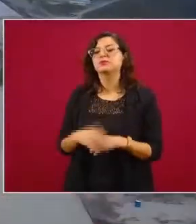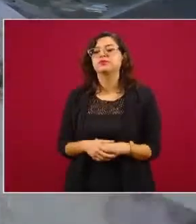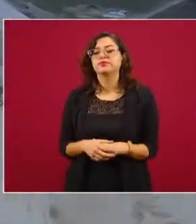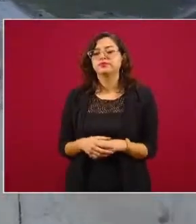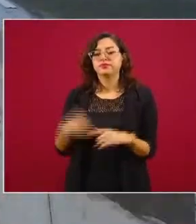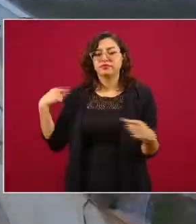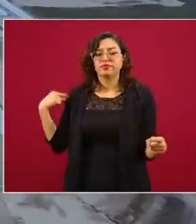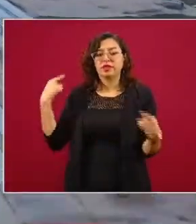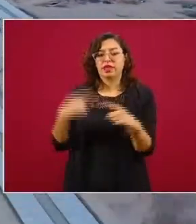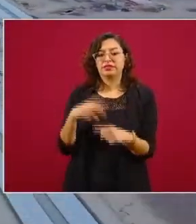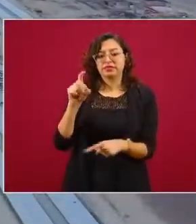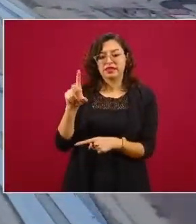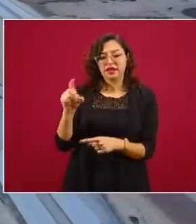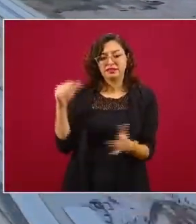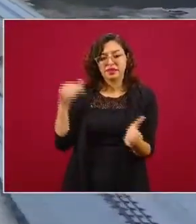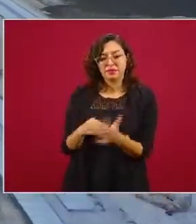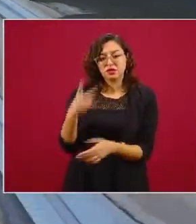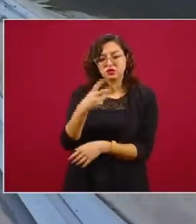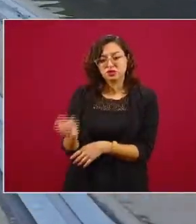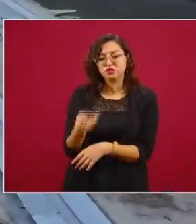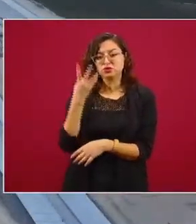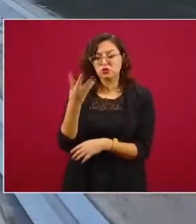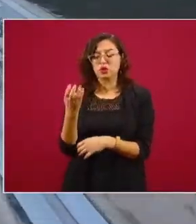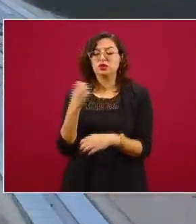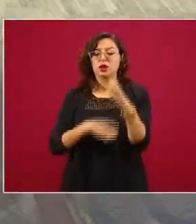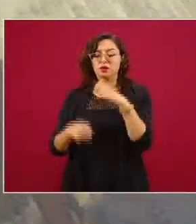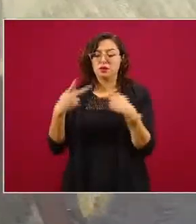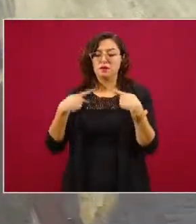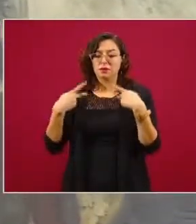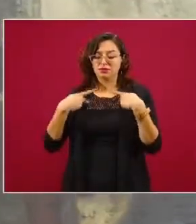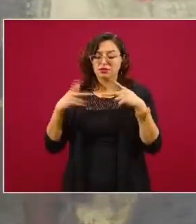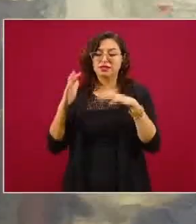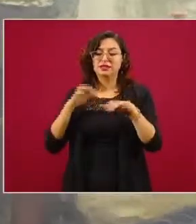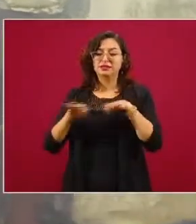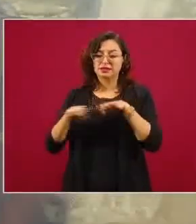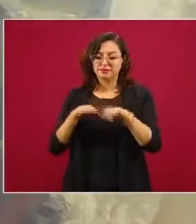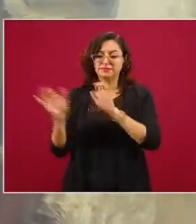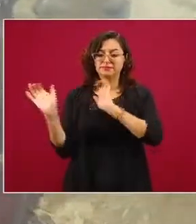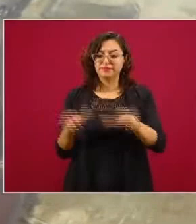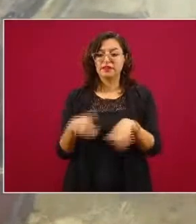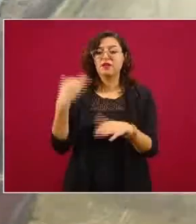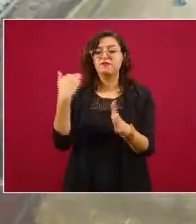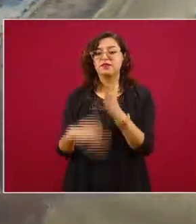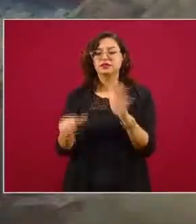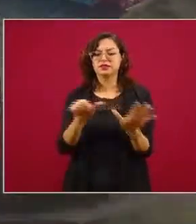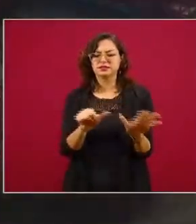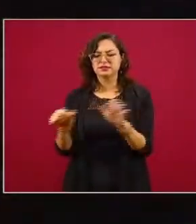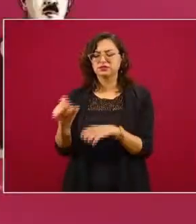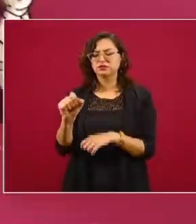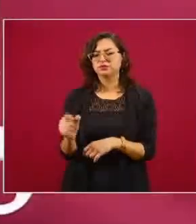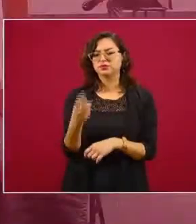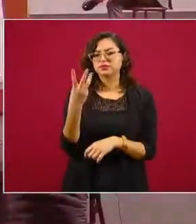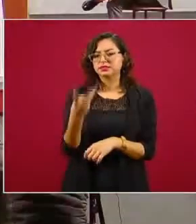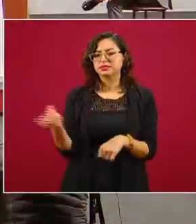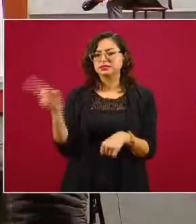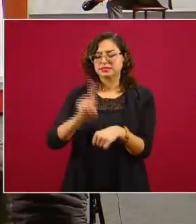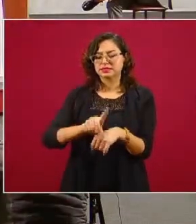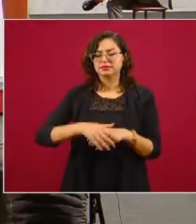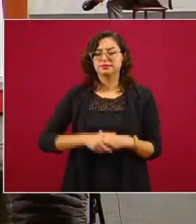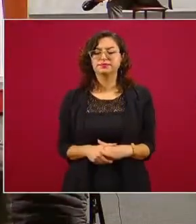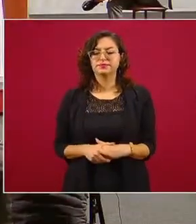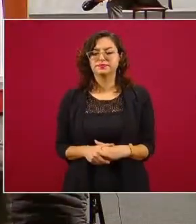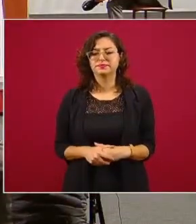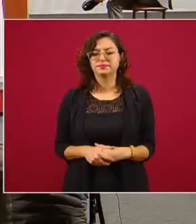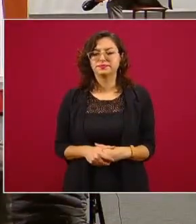generado 30.204 empleos civiles. Faltan 623 días de construcción. Gobierno